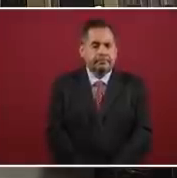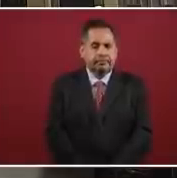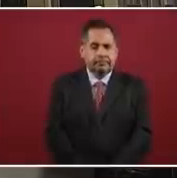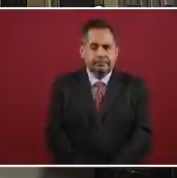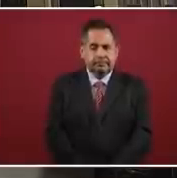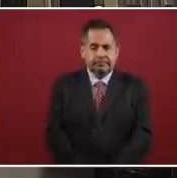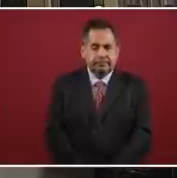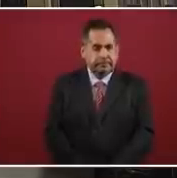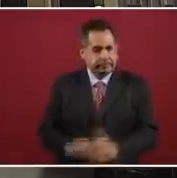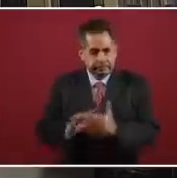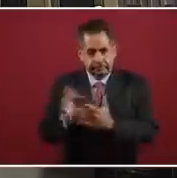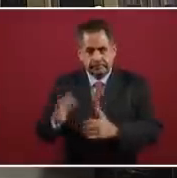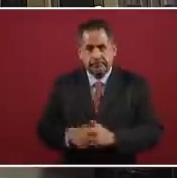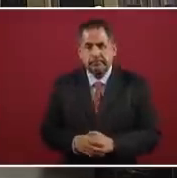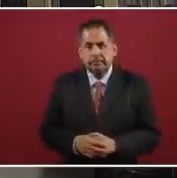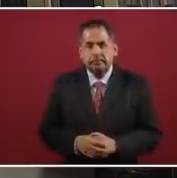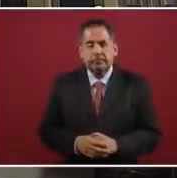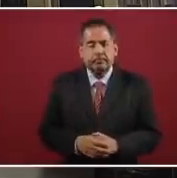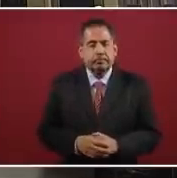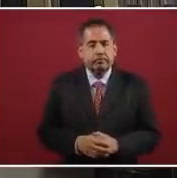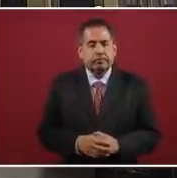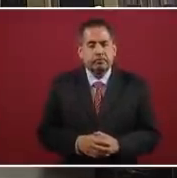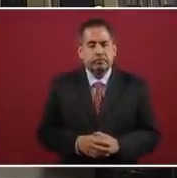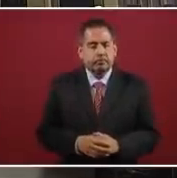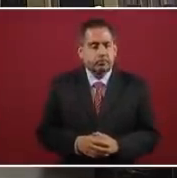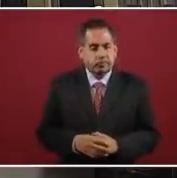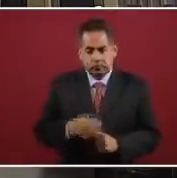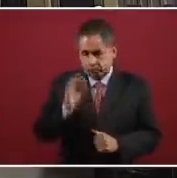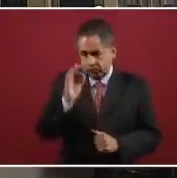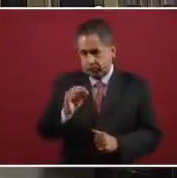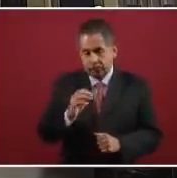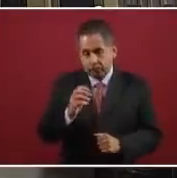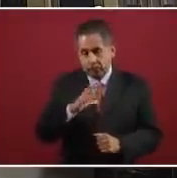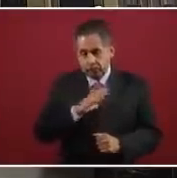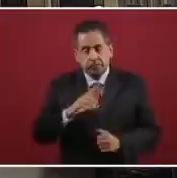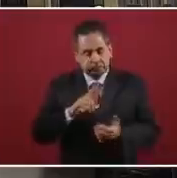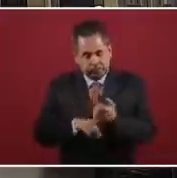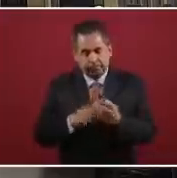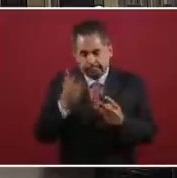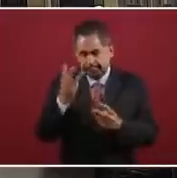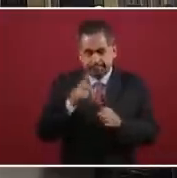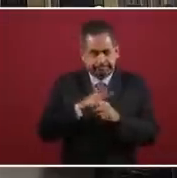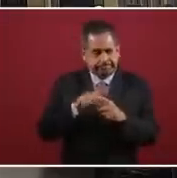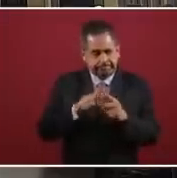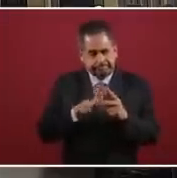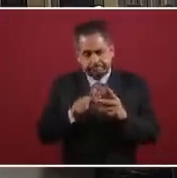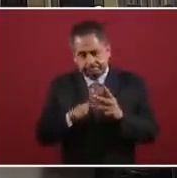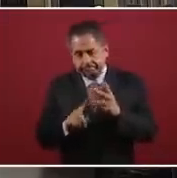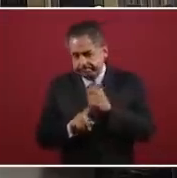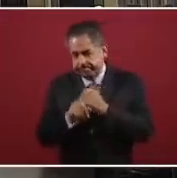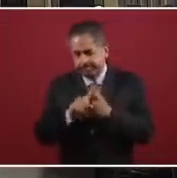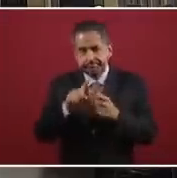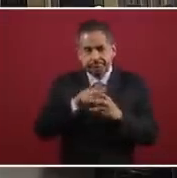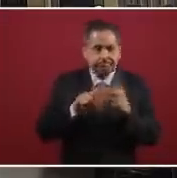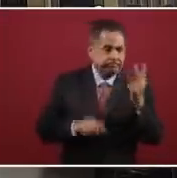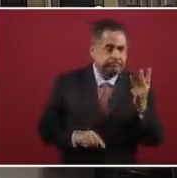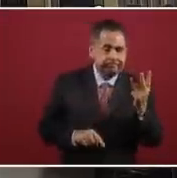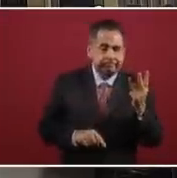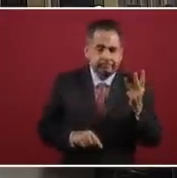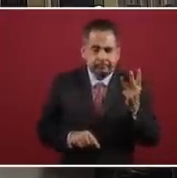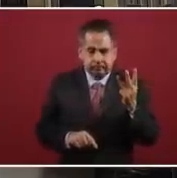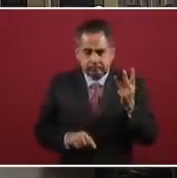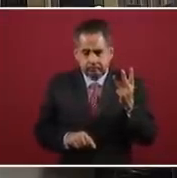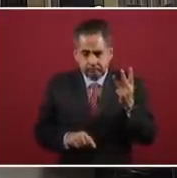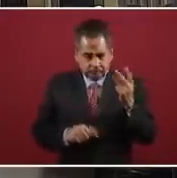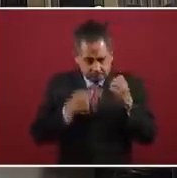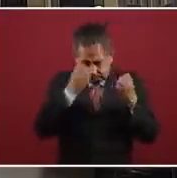Gracias. A ver, efectivamente menciona una problemática que no es que la vayamos a analizar o